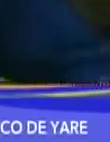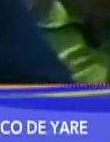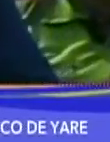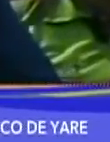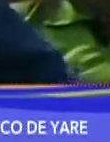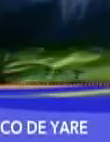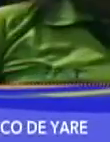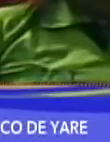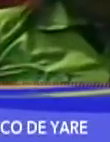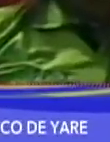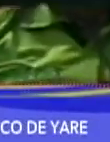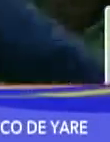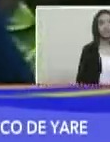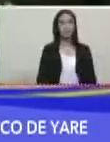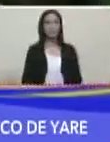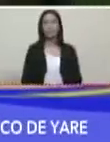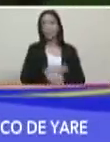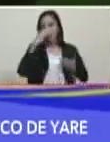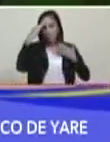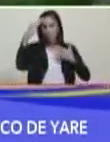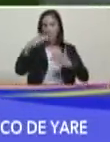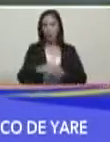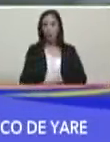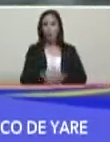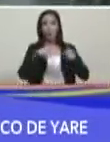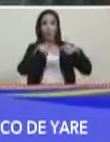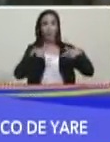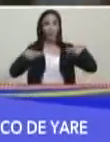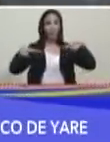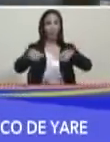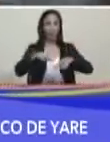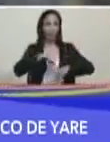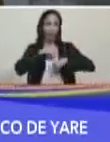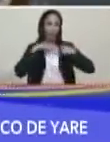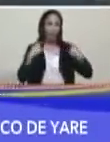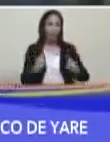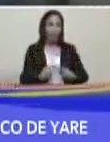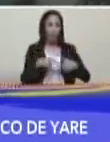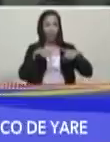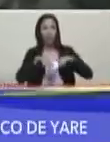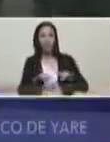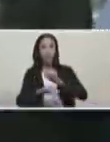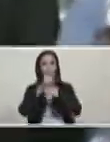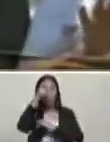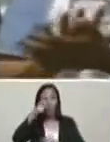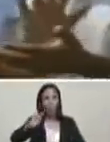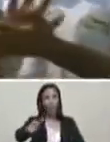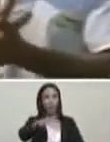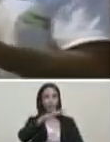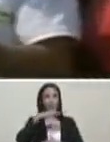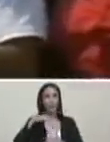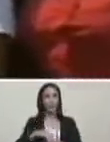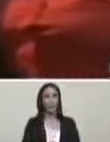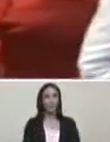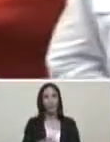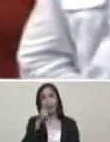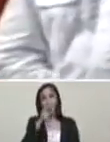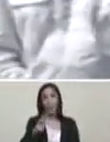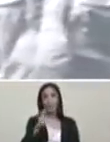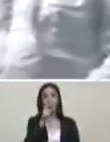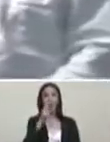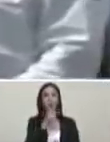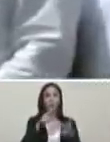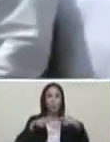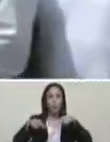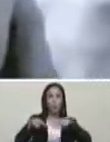Saludos, hermano presidente, desde acá, desde el corazón de Guárico, en el corazón del sistema de riego